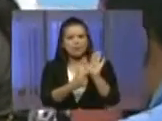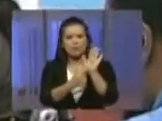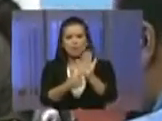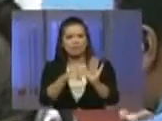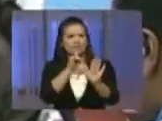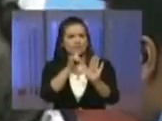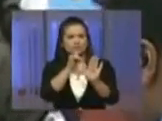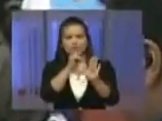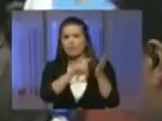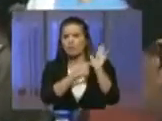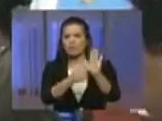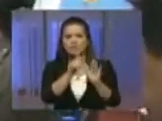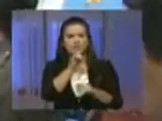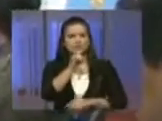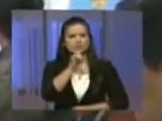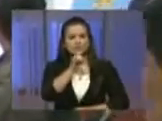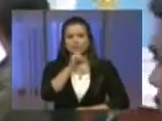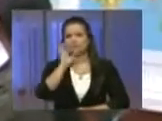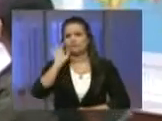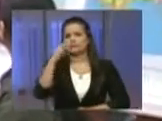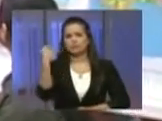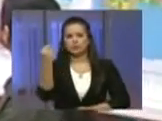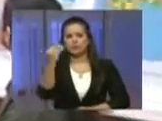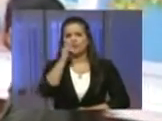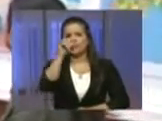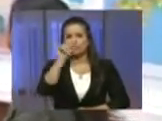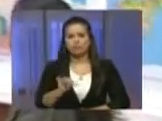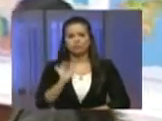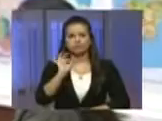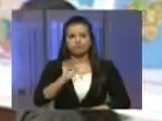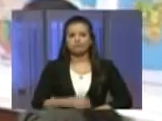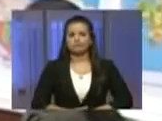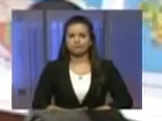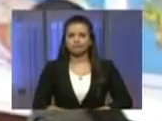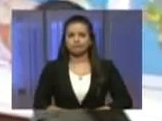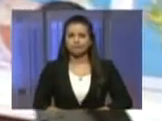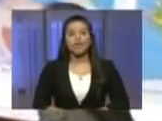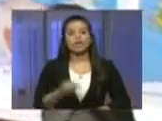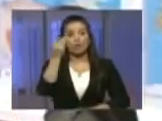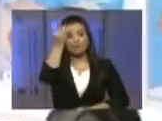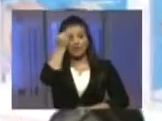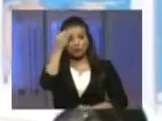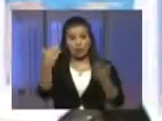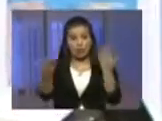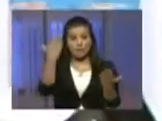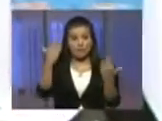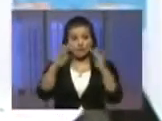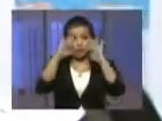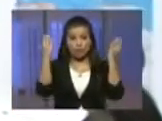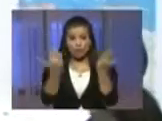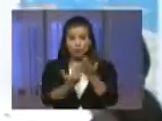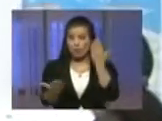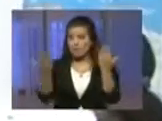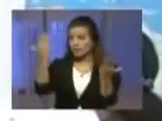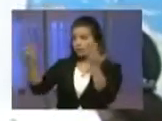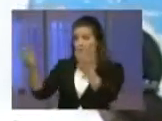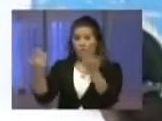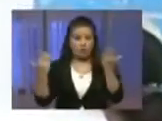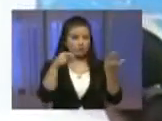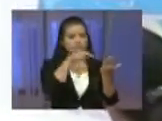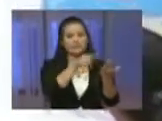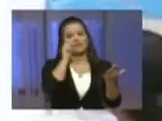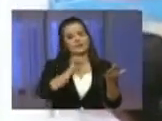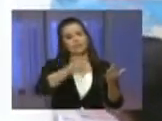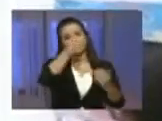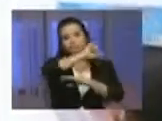mejor de lo mejor de lo mejor Creo que en el mundo es el mejor canal de televisión en transmisión